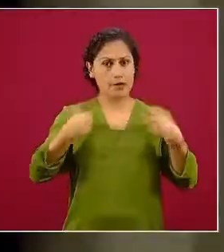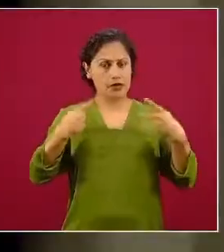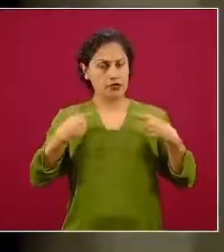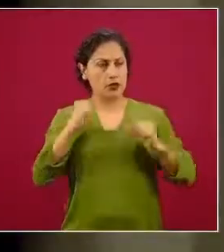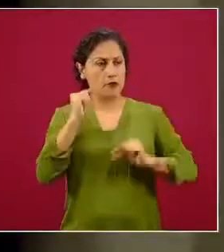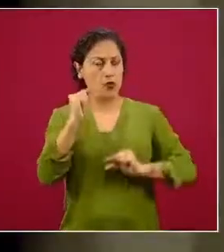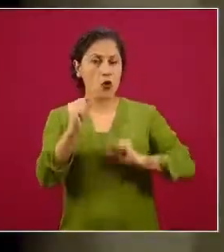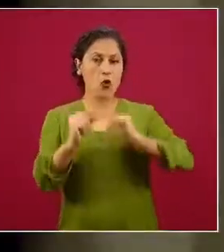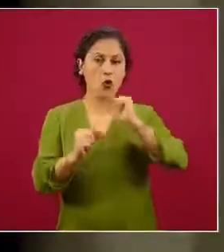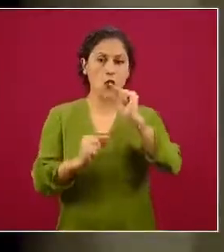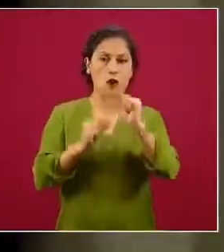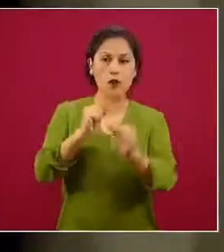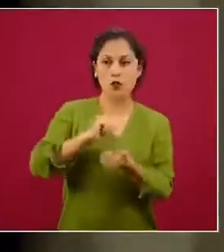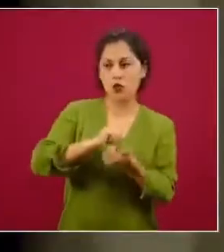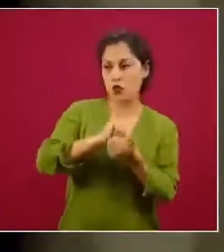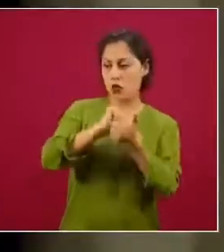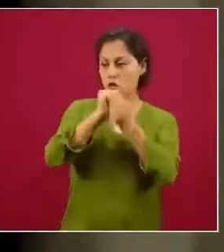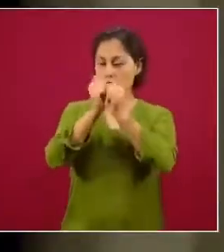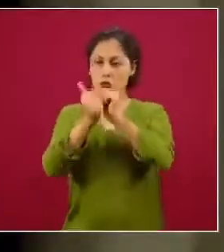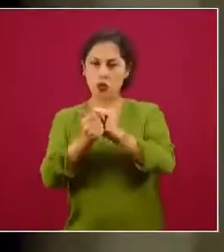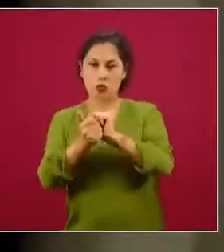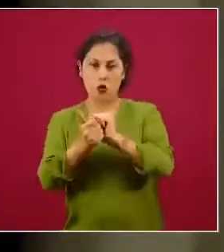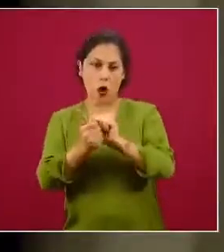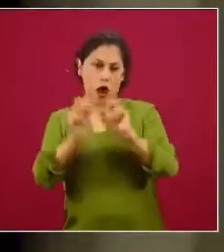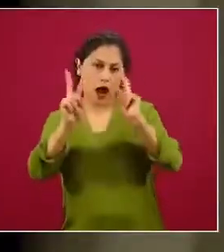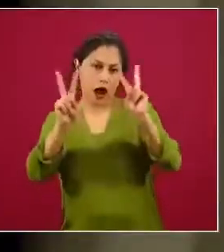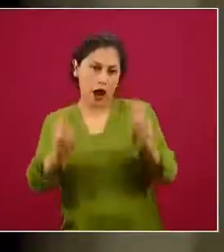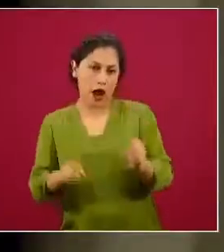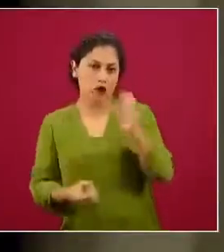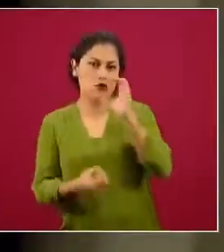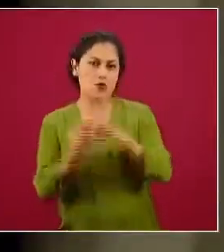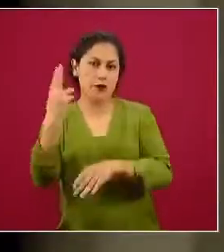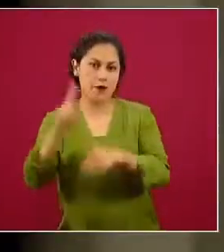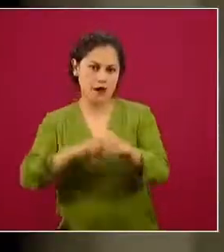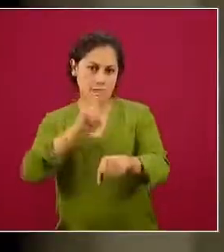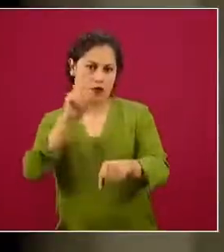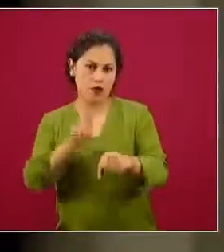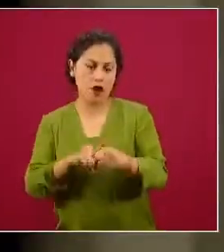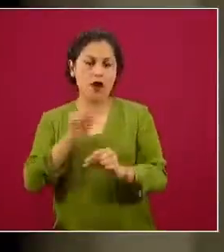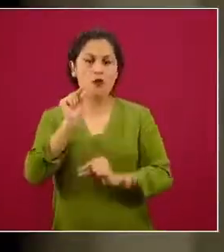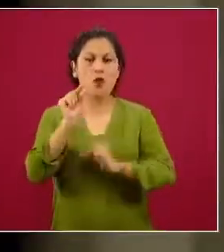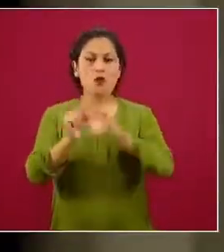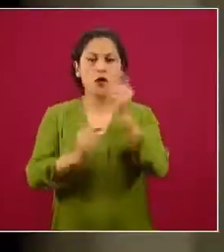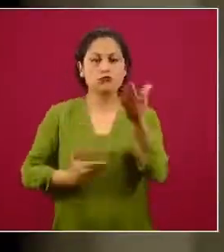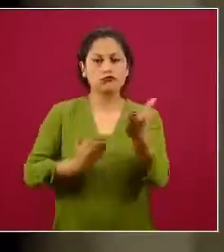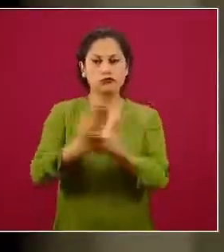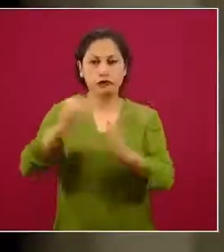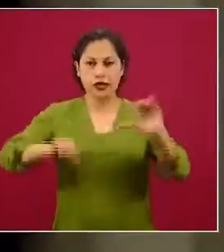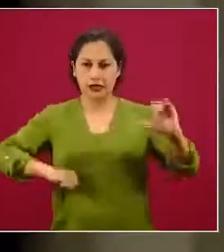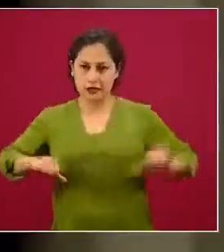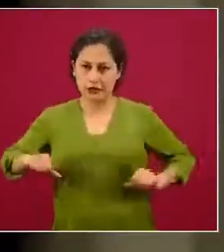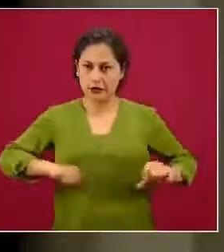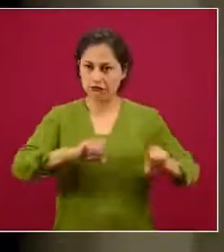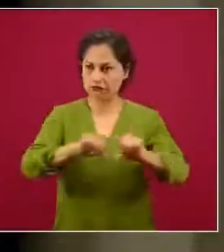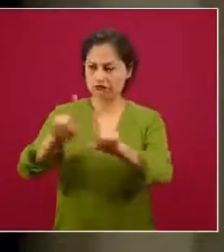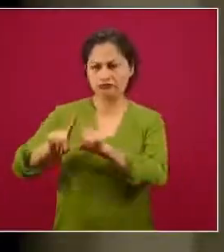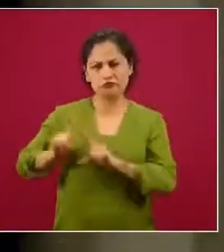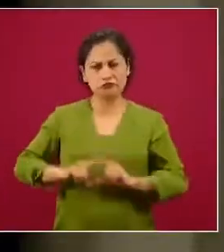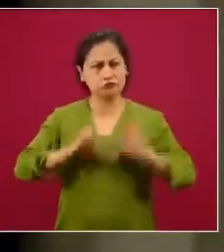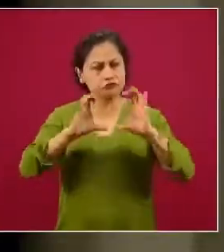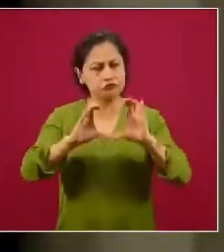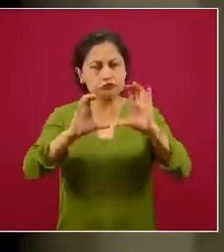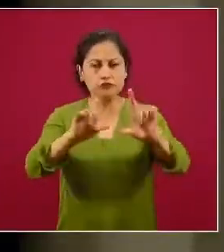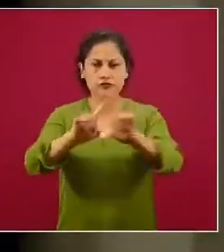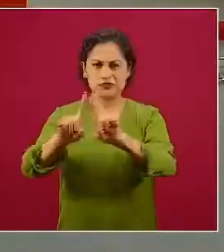la que se llama ahora la nueva normalidad, se reintegran a sus actividades teniendo las medidas de cautela, de cuidado al